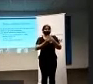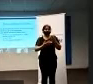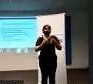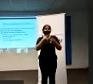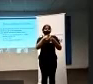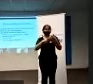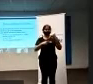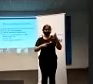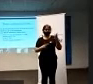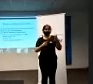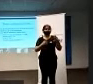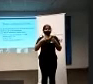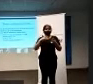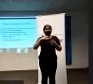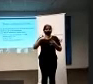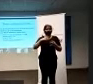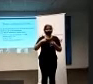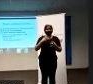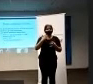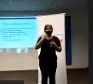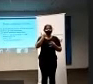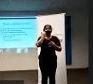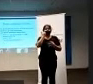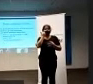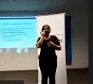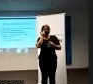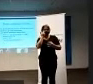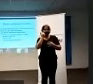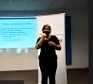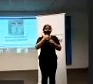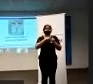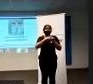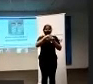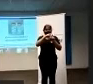enrojecimiento, edema y fiebre de baja intensidad. Siguiente.